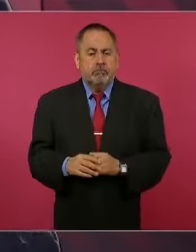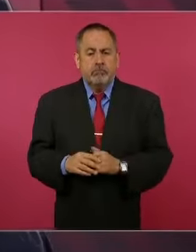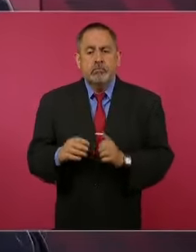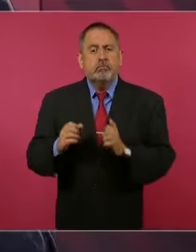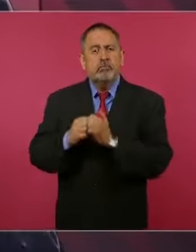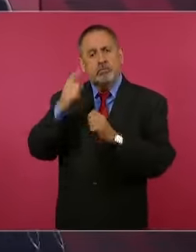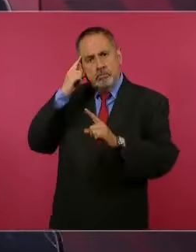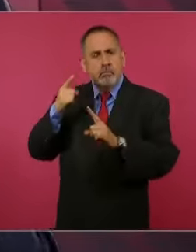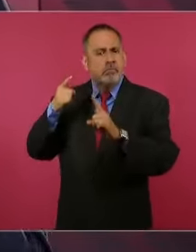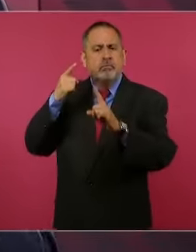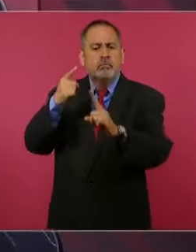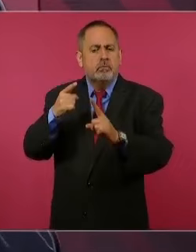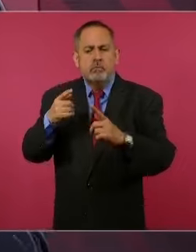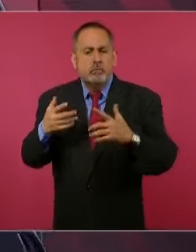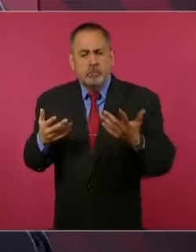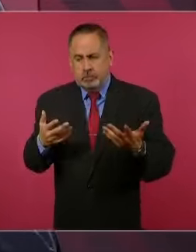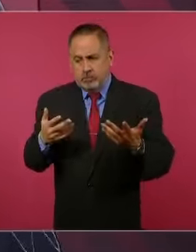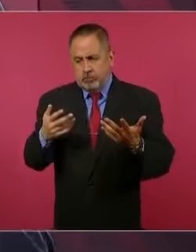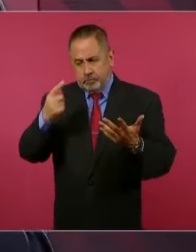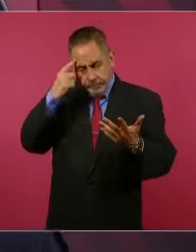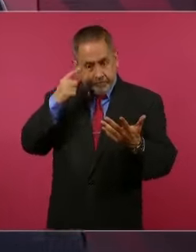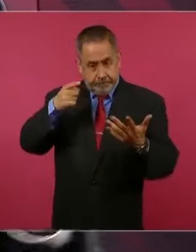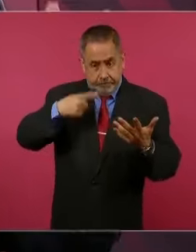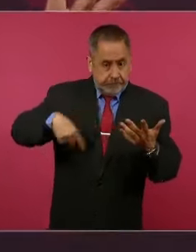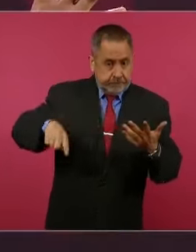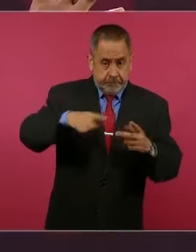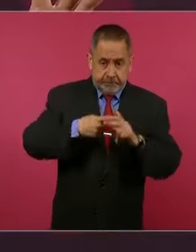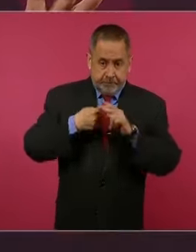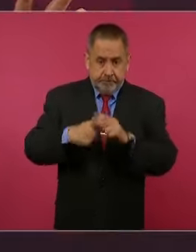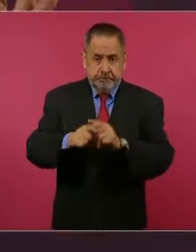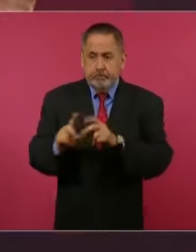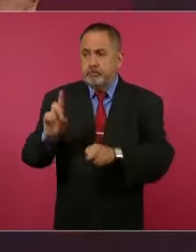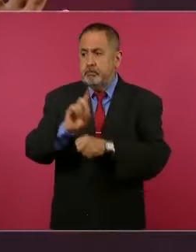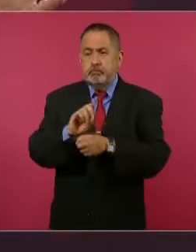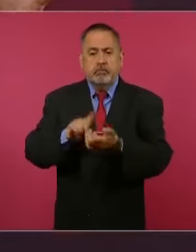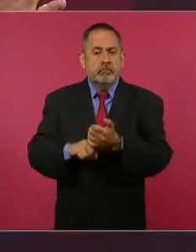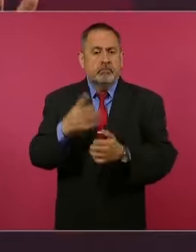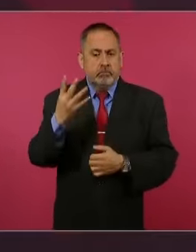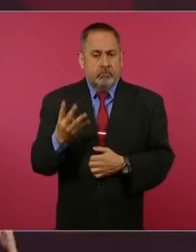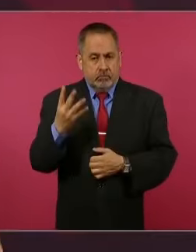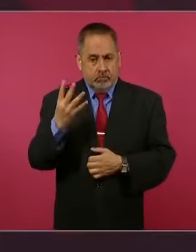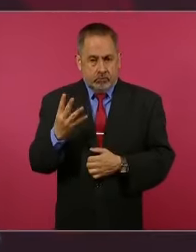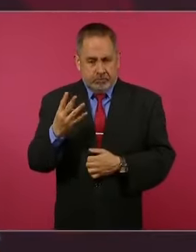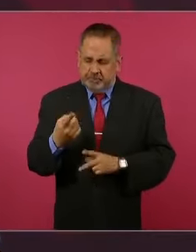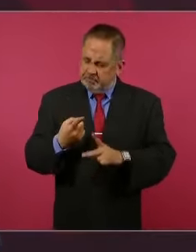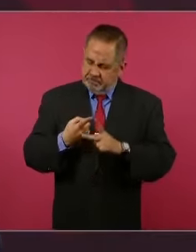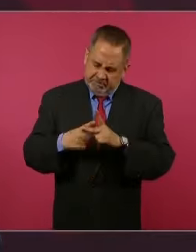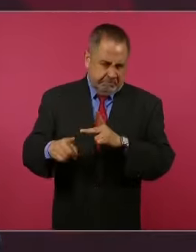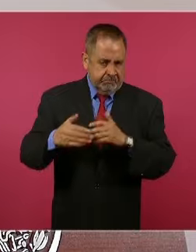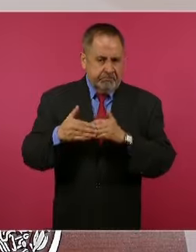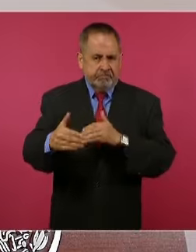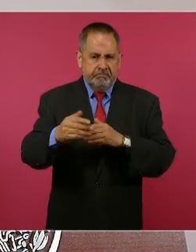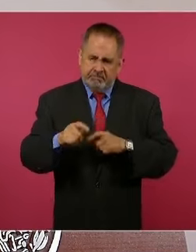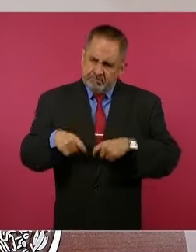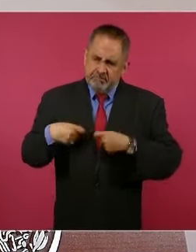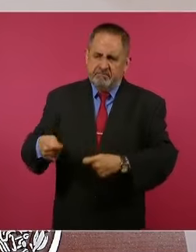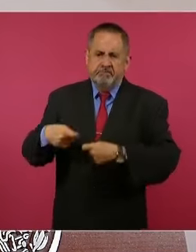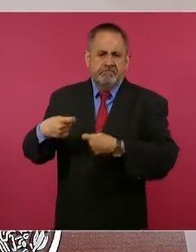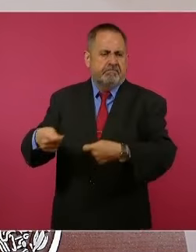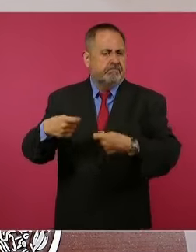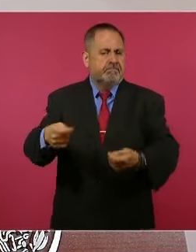el propósito de que arranquemos el día 4 con entrega de